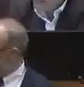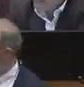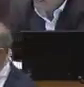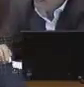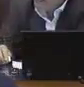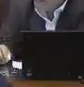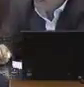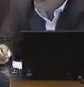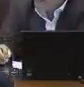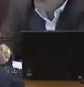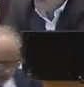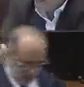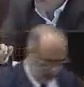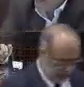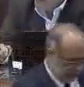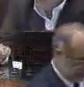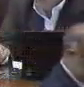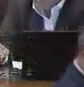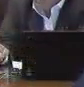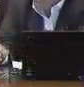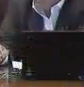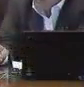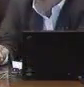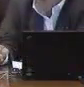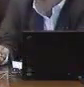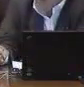Sí. Por esta y por muchas más. Ya vienen otras.